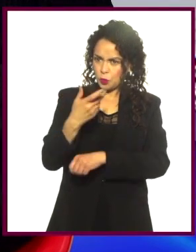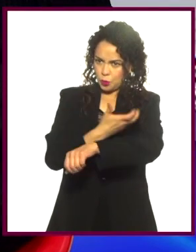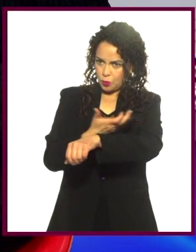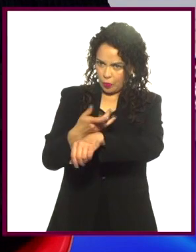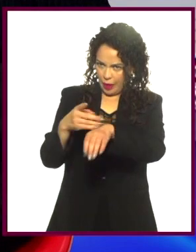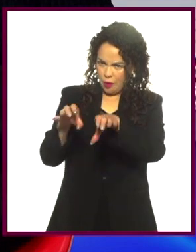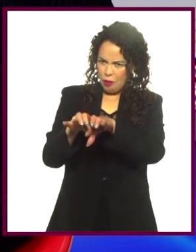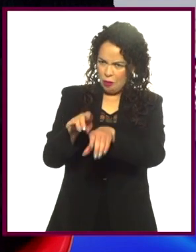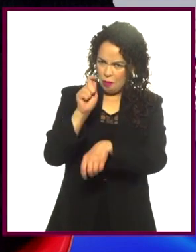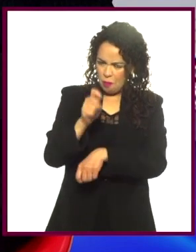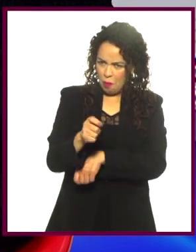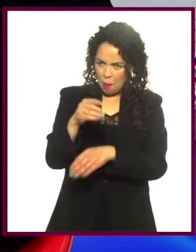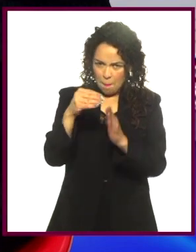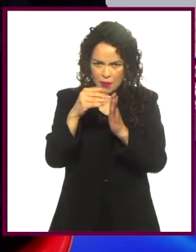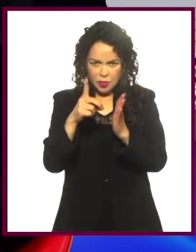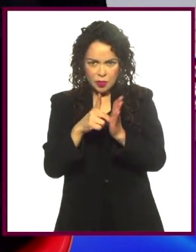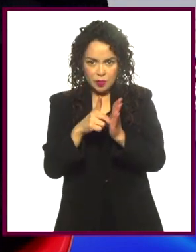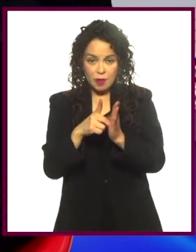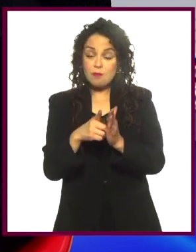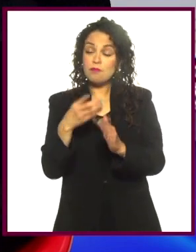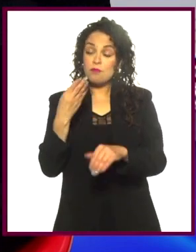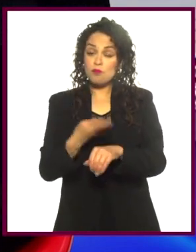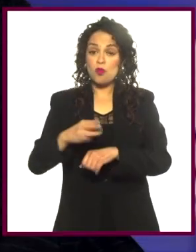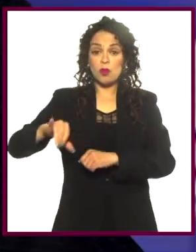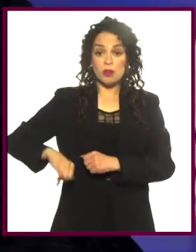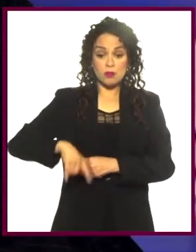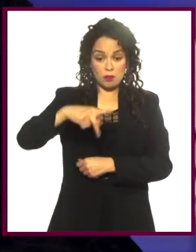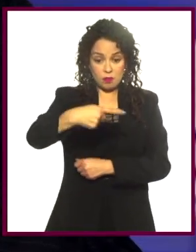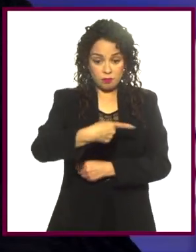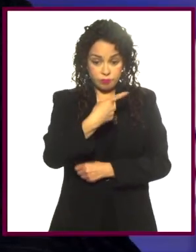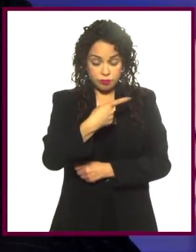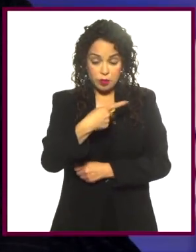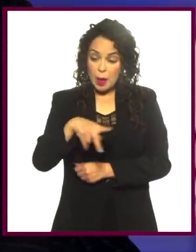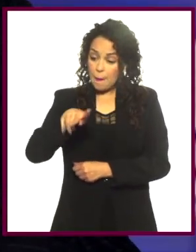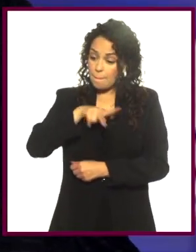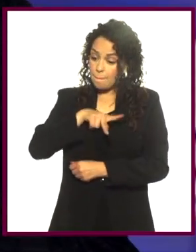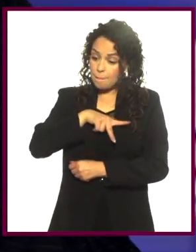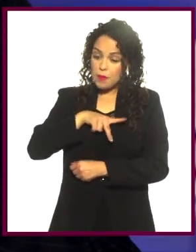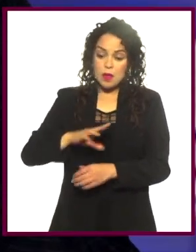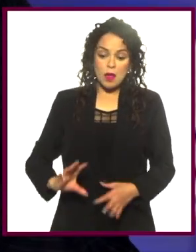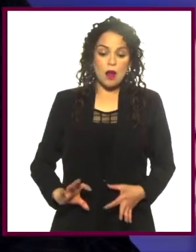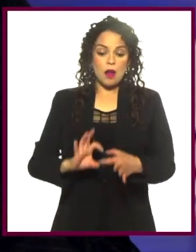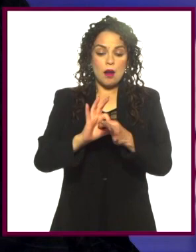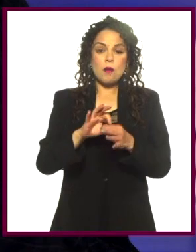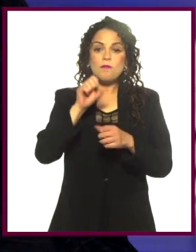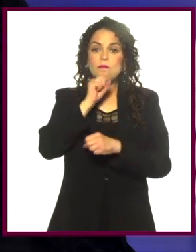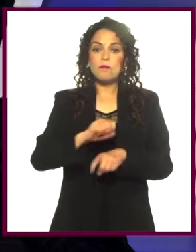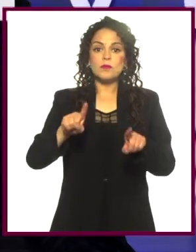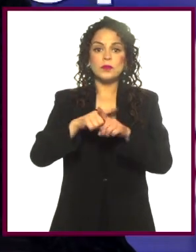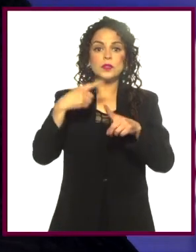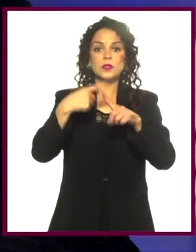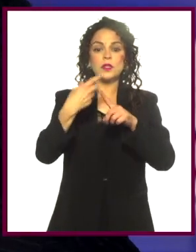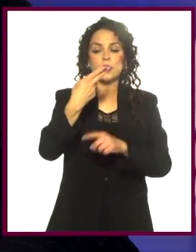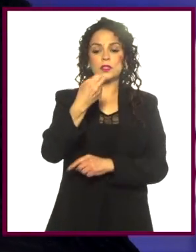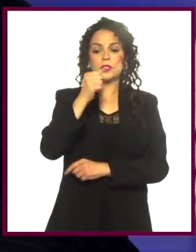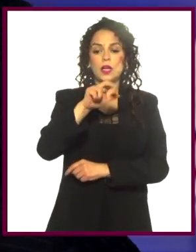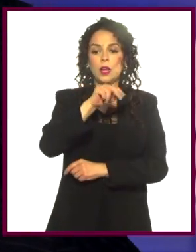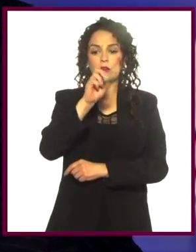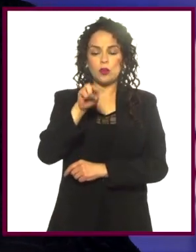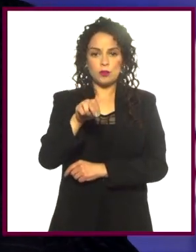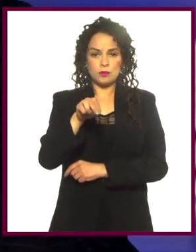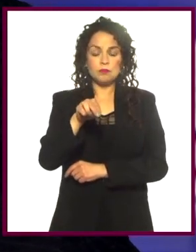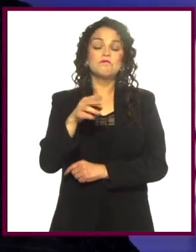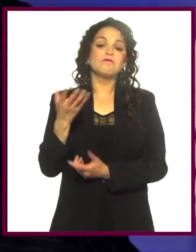Una pregunta muy interesante, jovencito. Mi modelo se apoya también en el de Shannon y Weaver. Sin